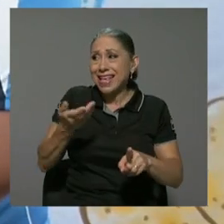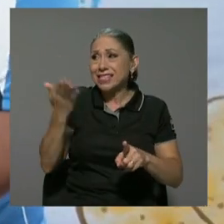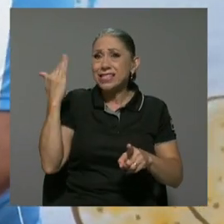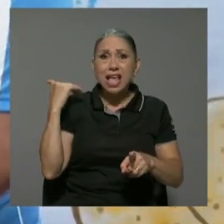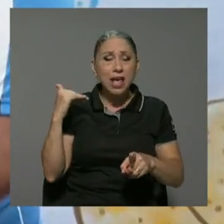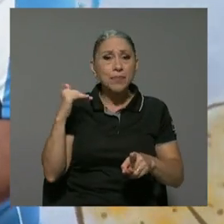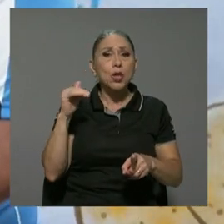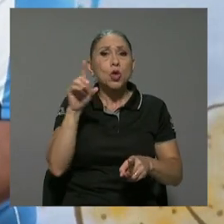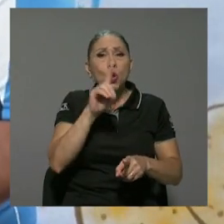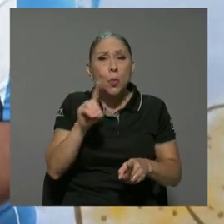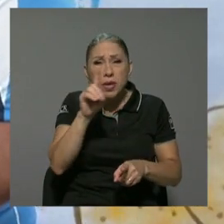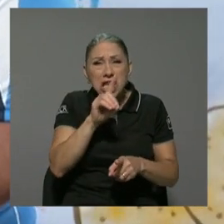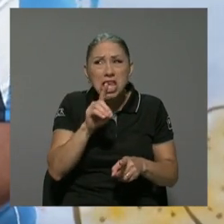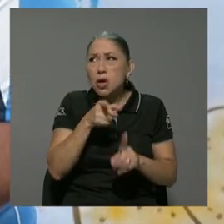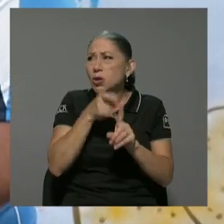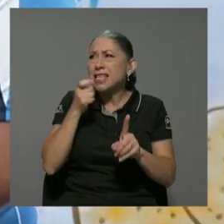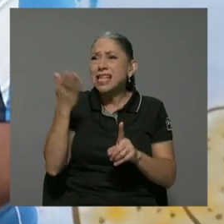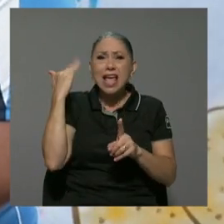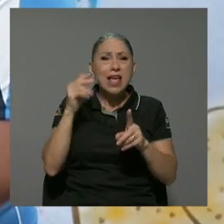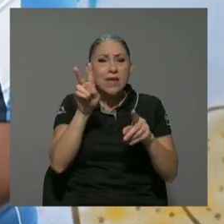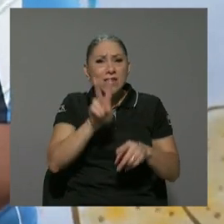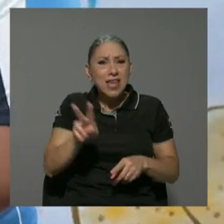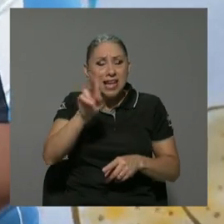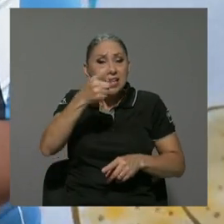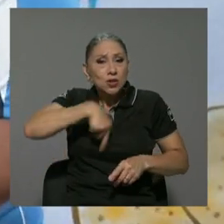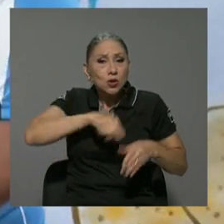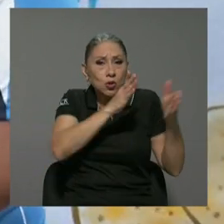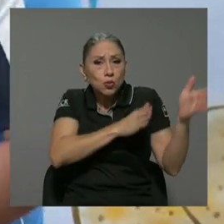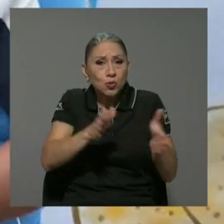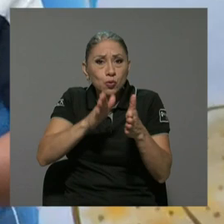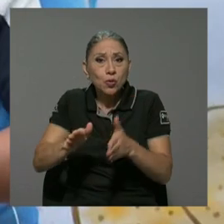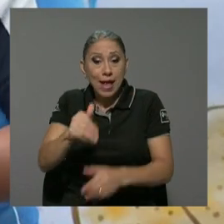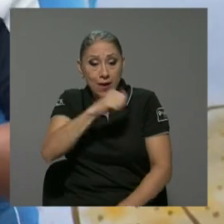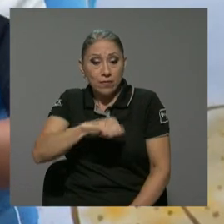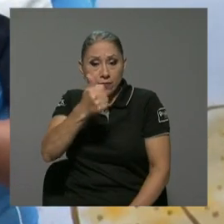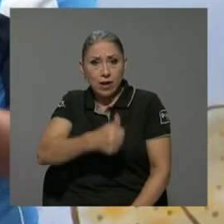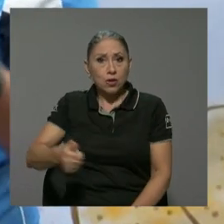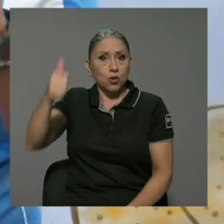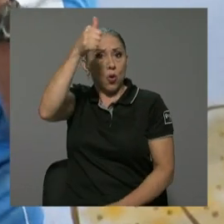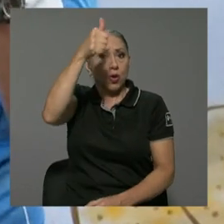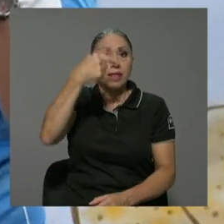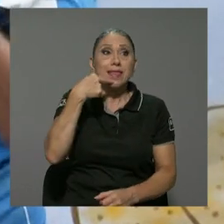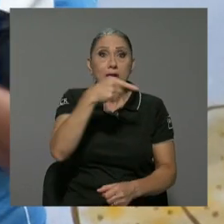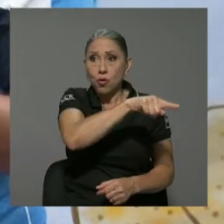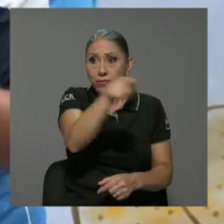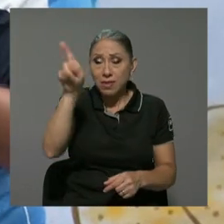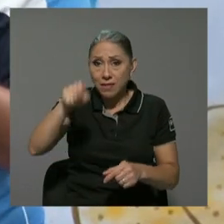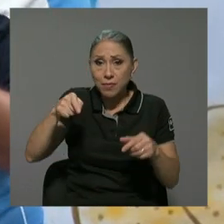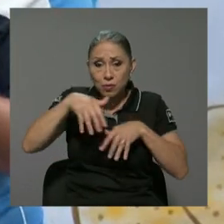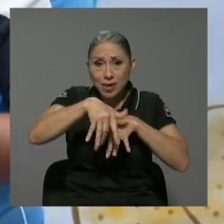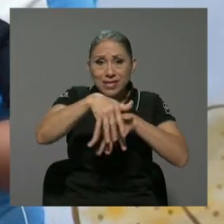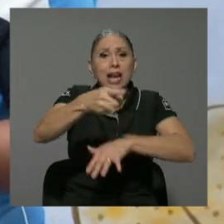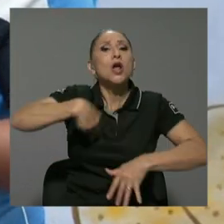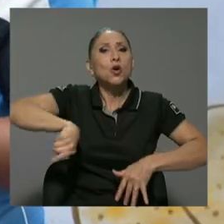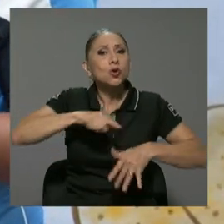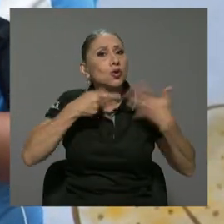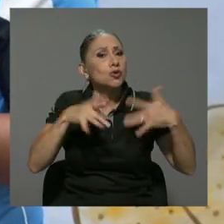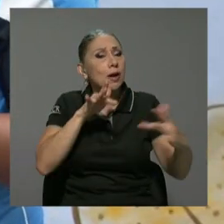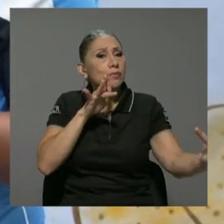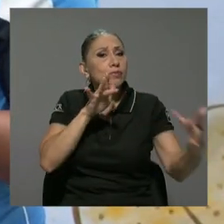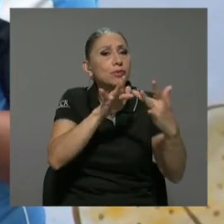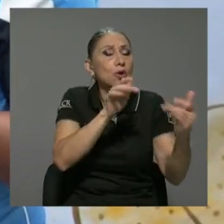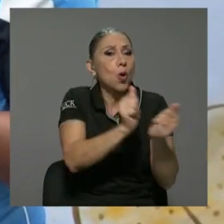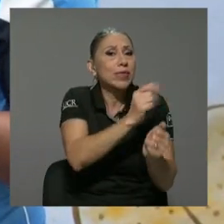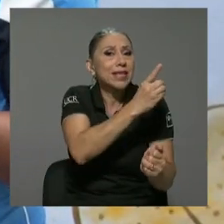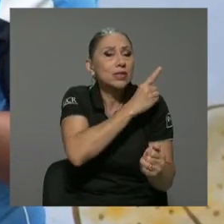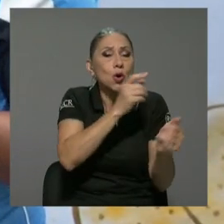estamos organizando, apenas el rector lanzó la convocatoria, creamos una comisión en conjunto con la dirección y las